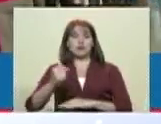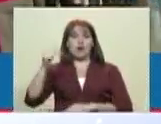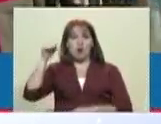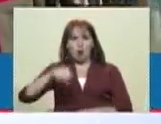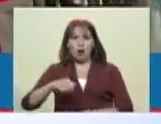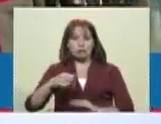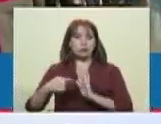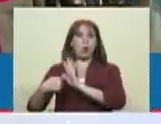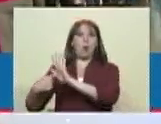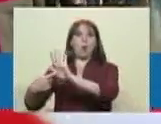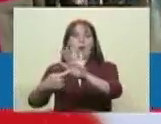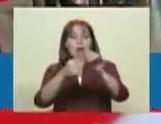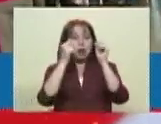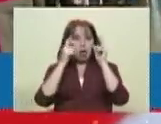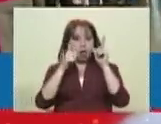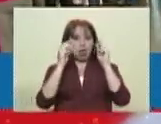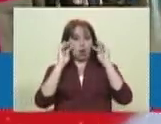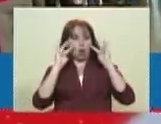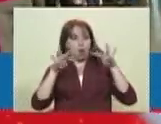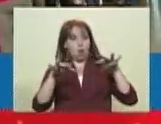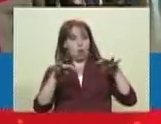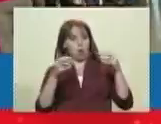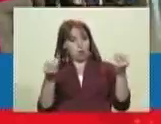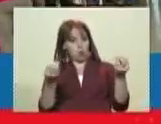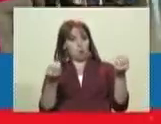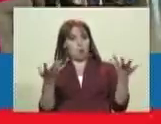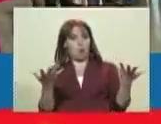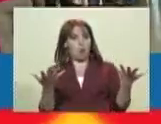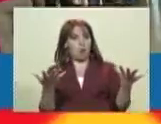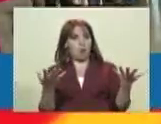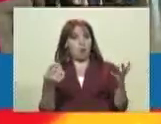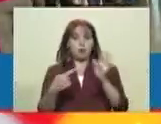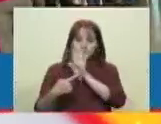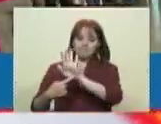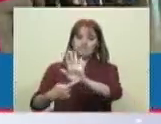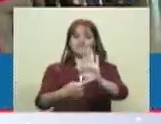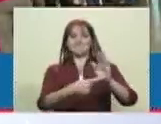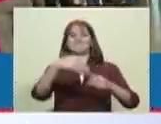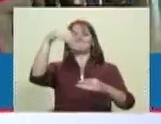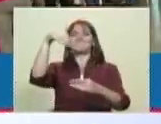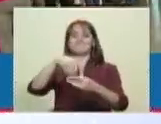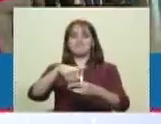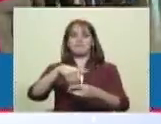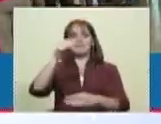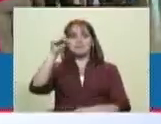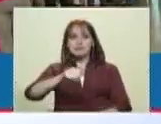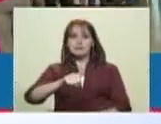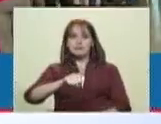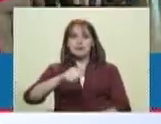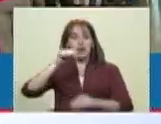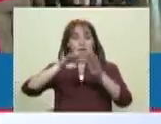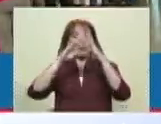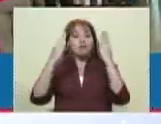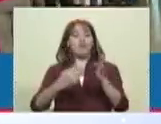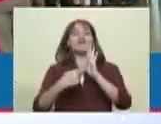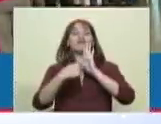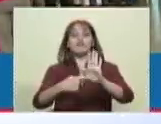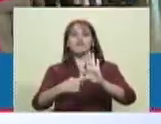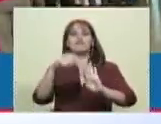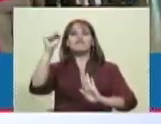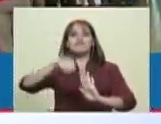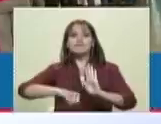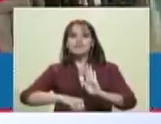fueron visibilizados, sintieron visibilizados y se hicieron visibles ante los ojos del mundo entero.